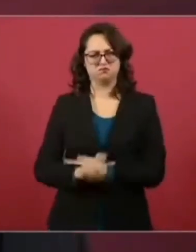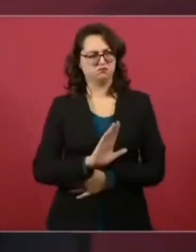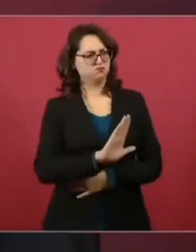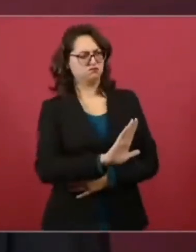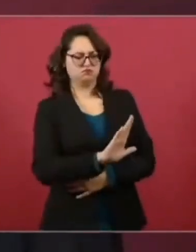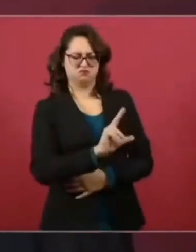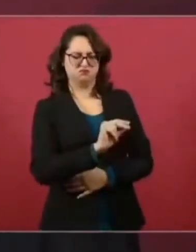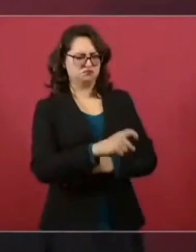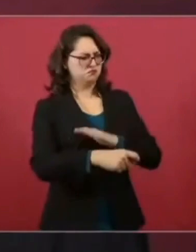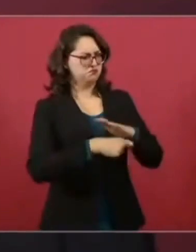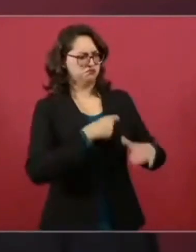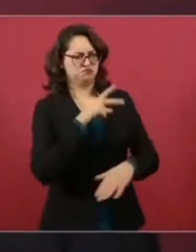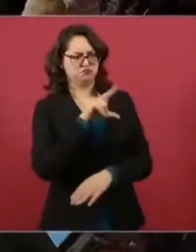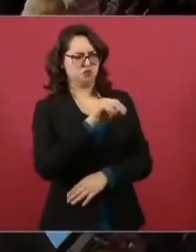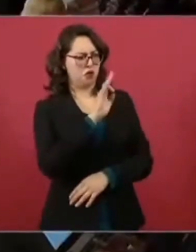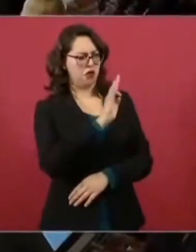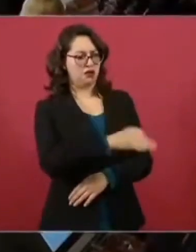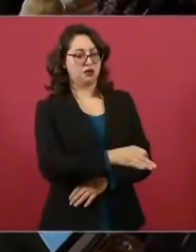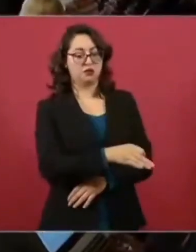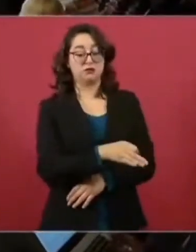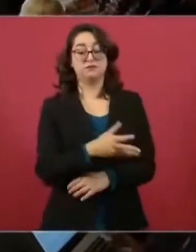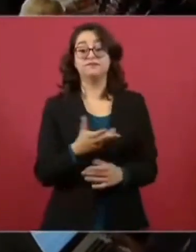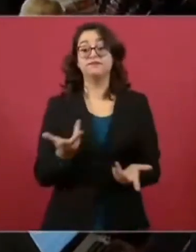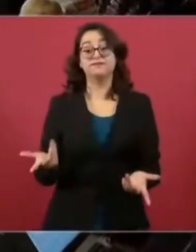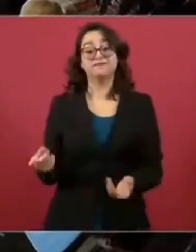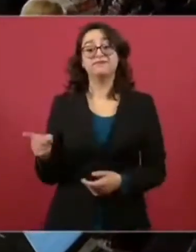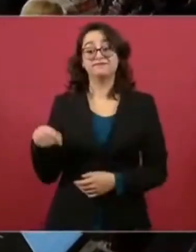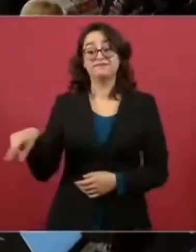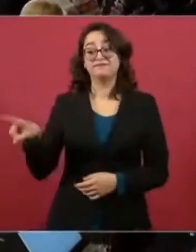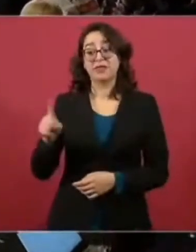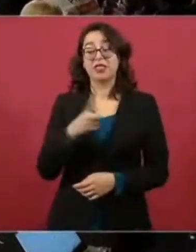Los periodistas opositores al régimen